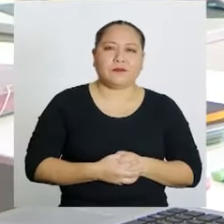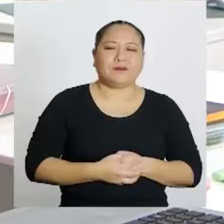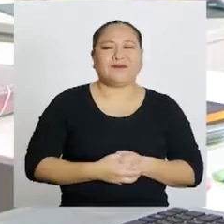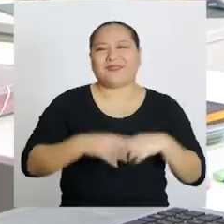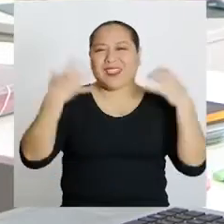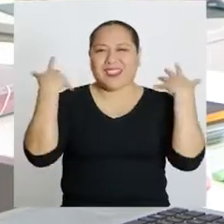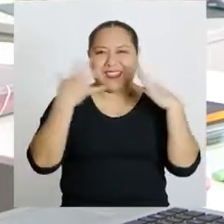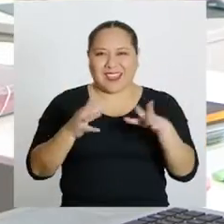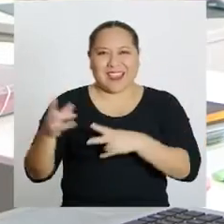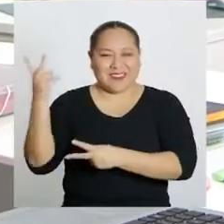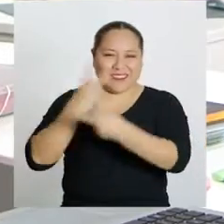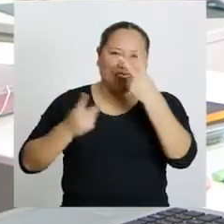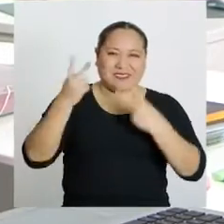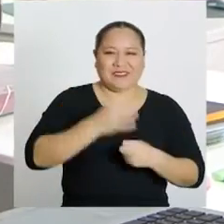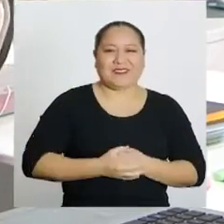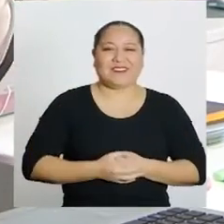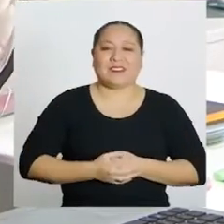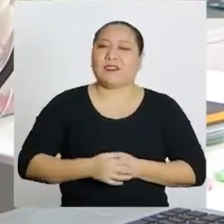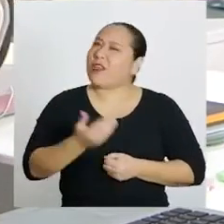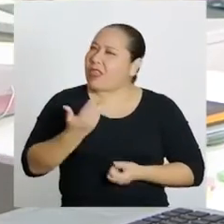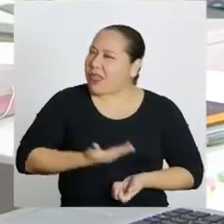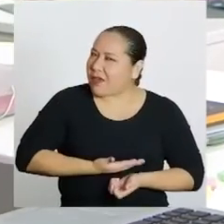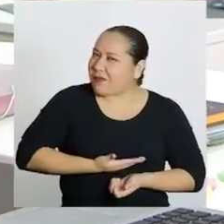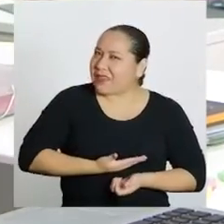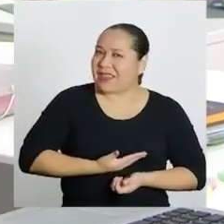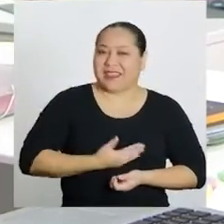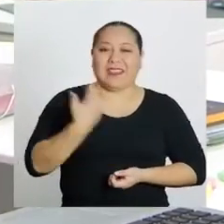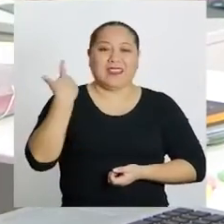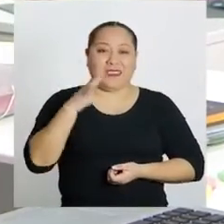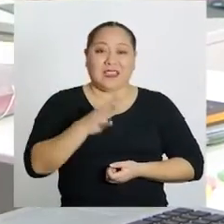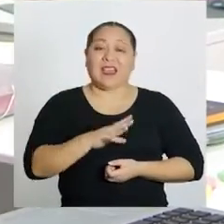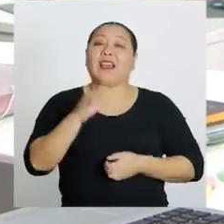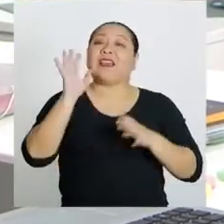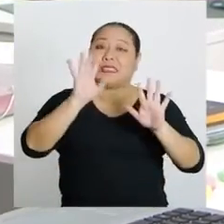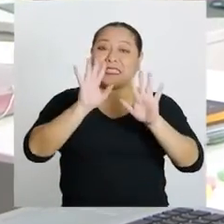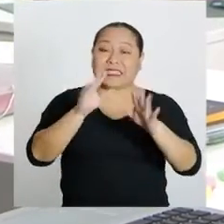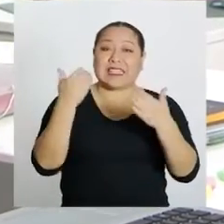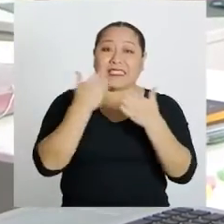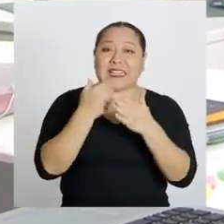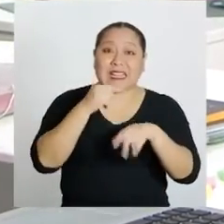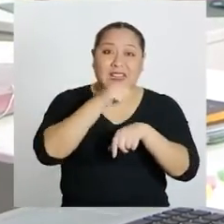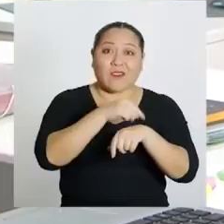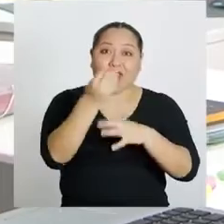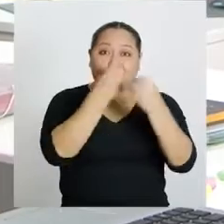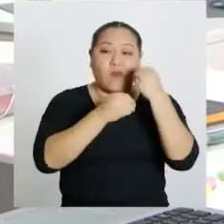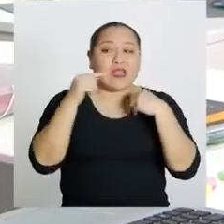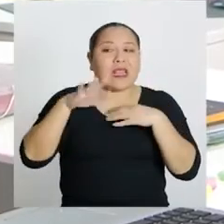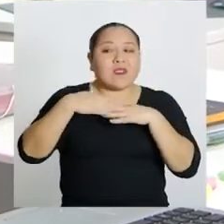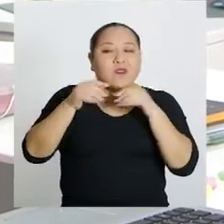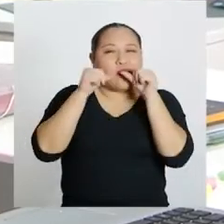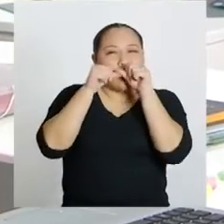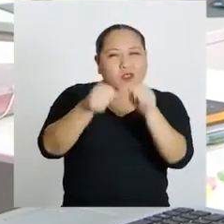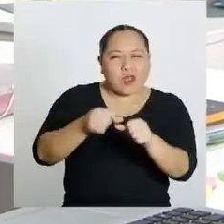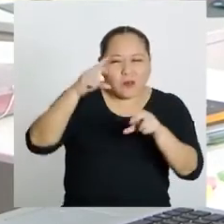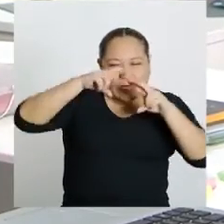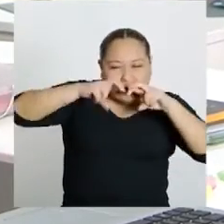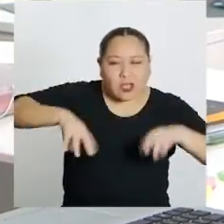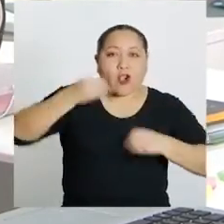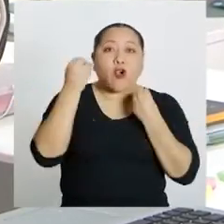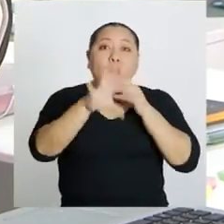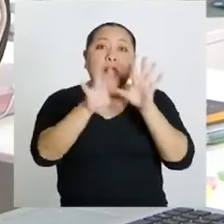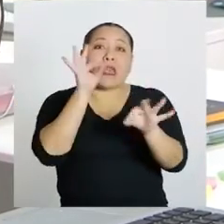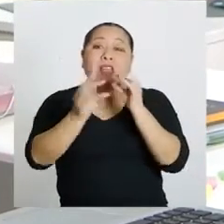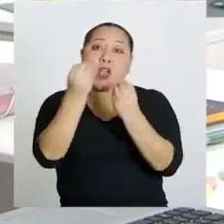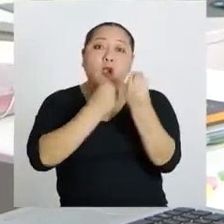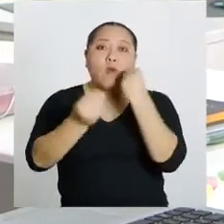Ya estamos de vuelta. ¿Con hambre? Ya viene la hora del almuerzo y aquí vamos a seguir investigando cómo elegir nuestra